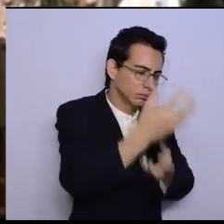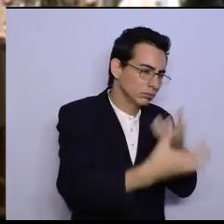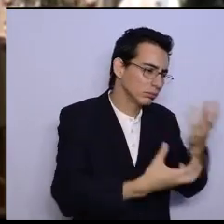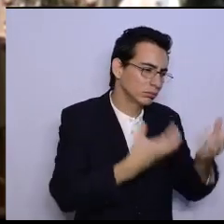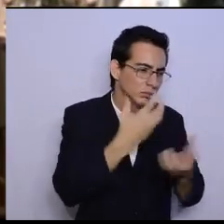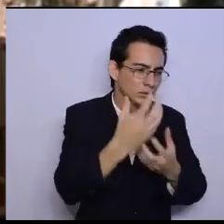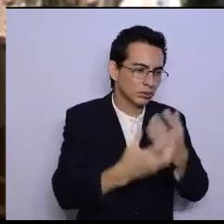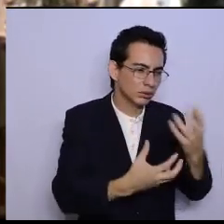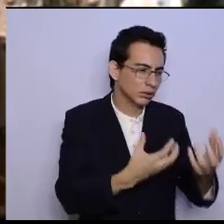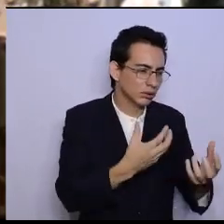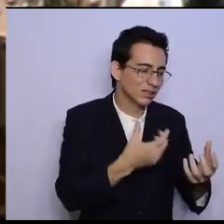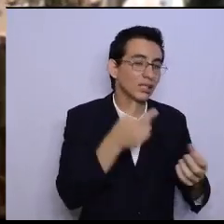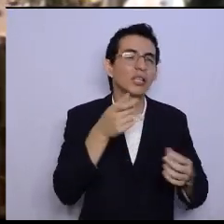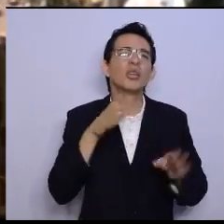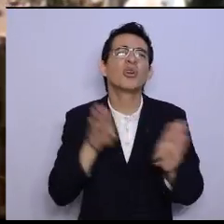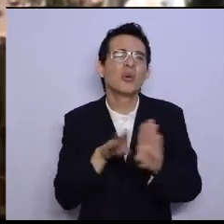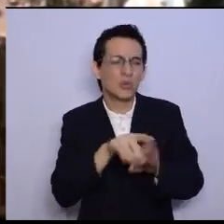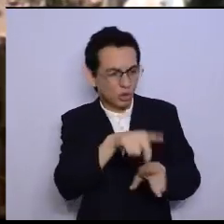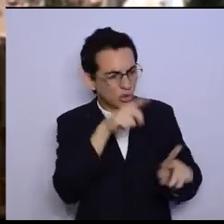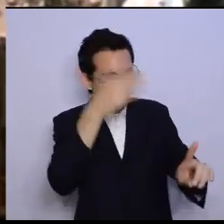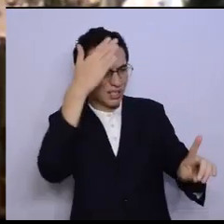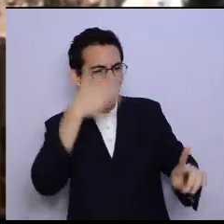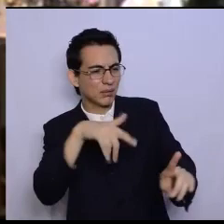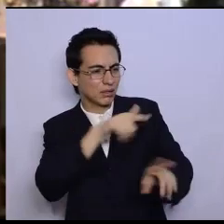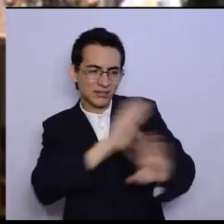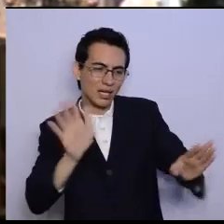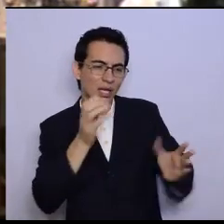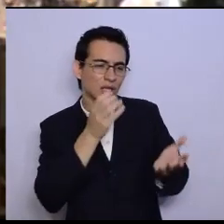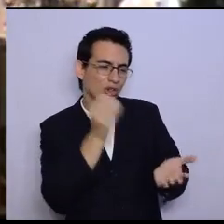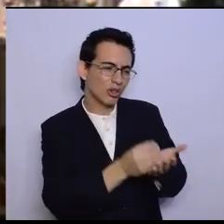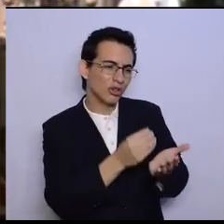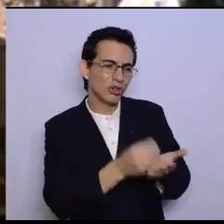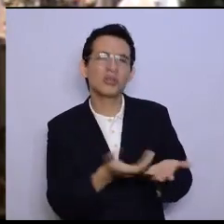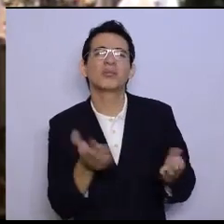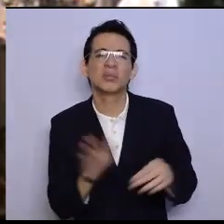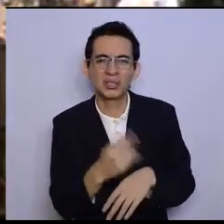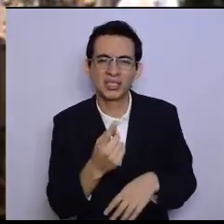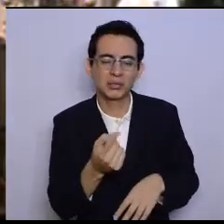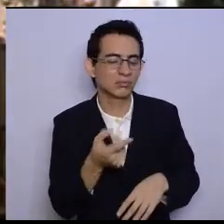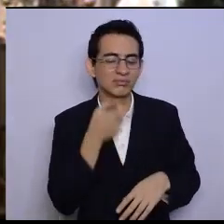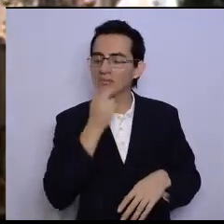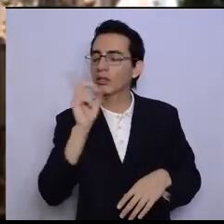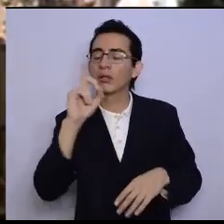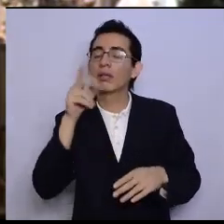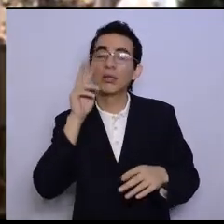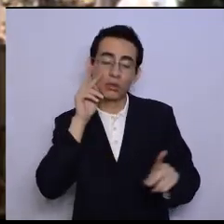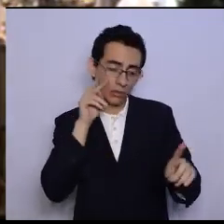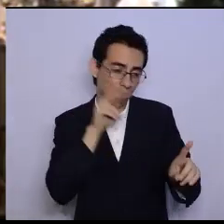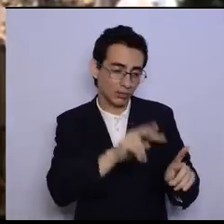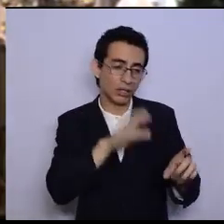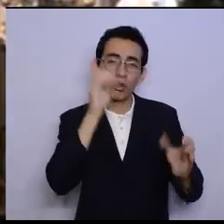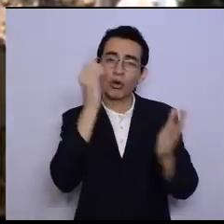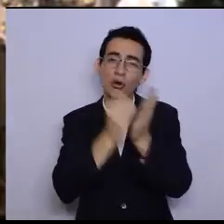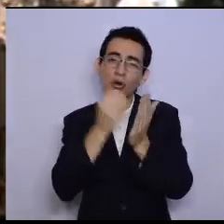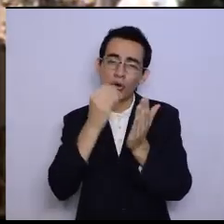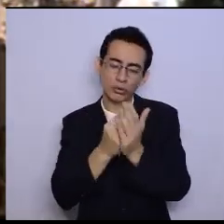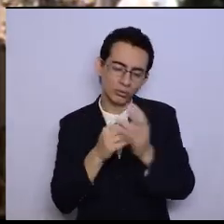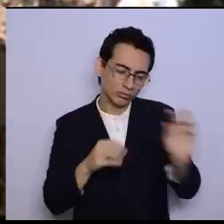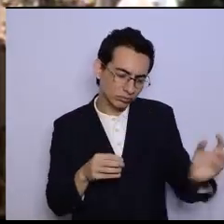se refleja en la plata, ahí es cuando está listo. Cuando está todo borroso así, no, todavía le falta